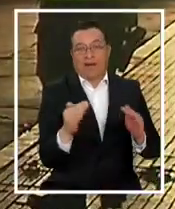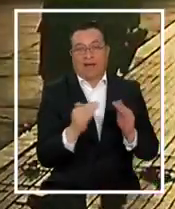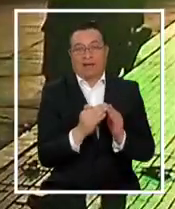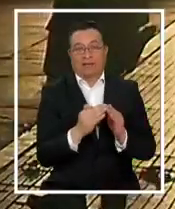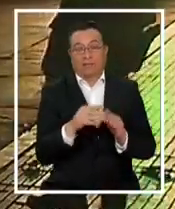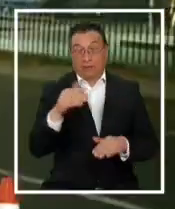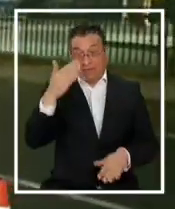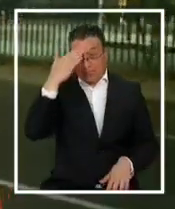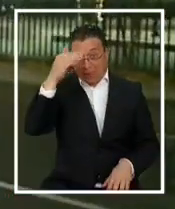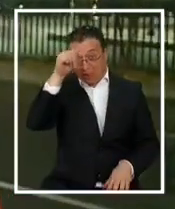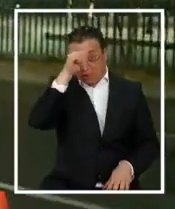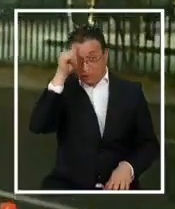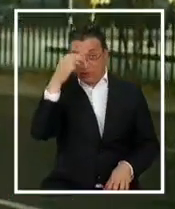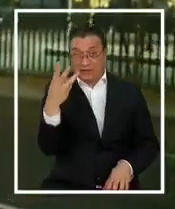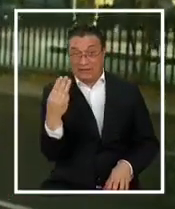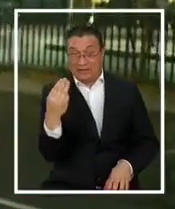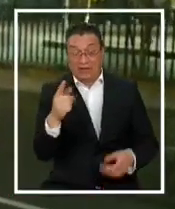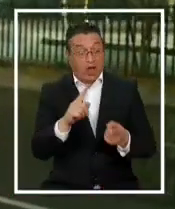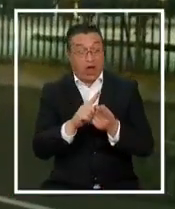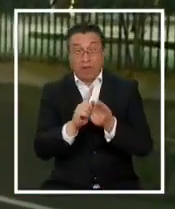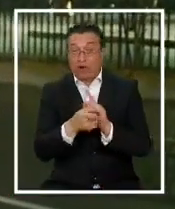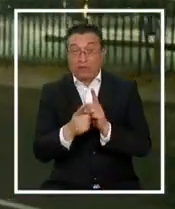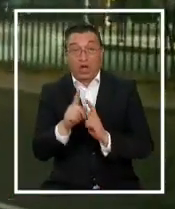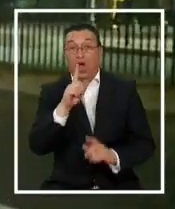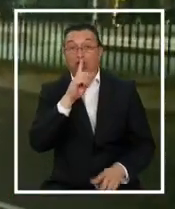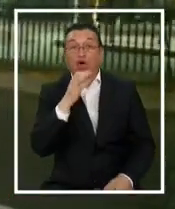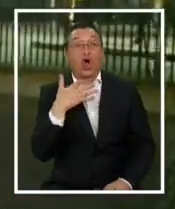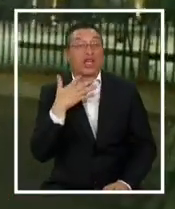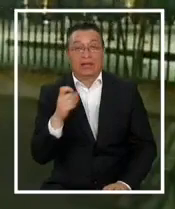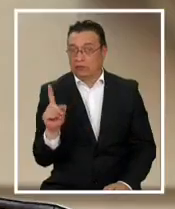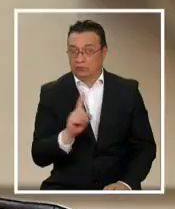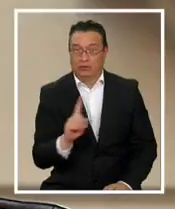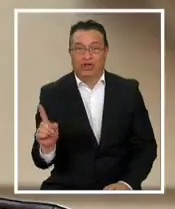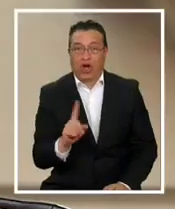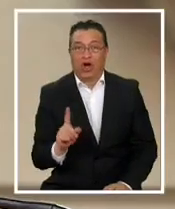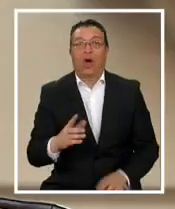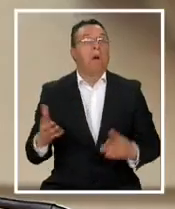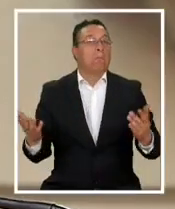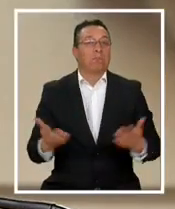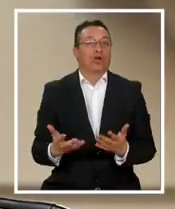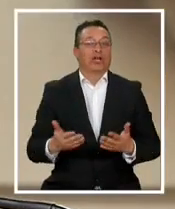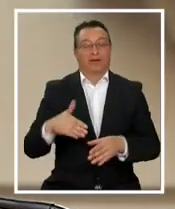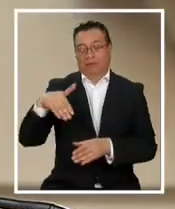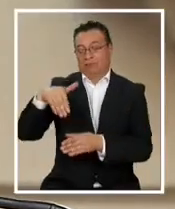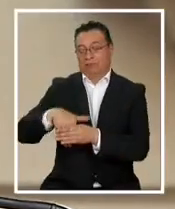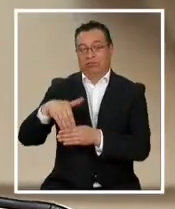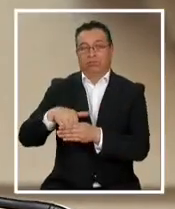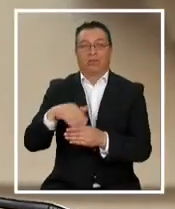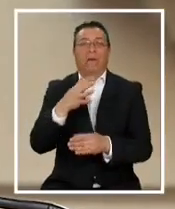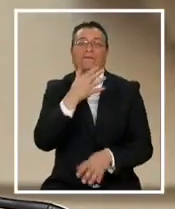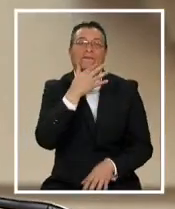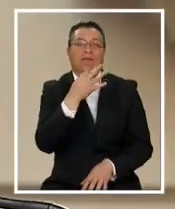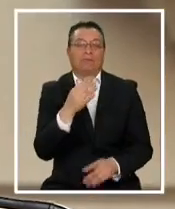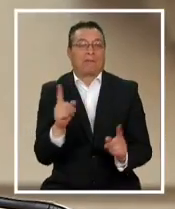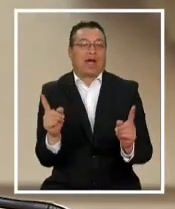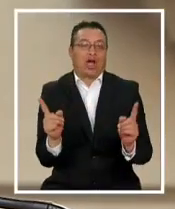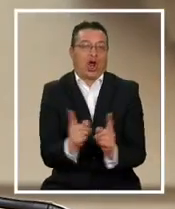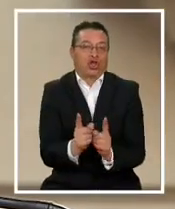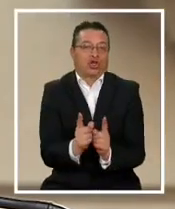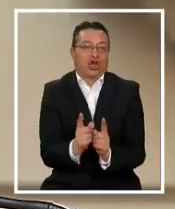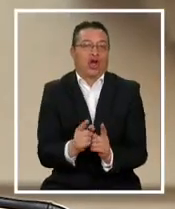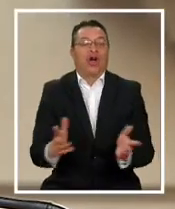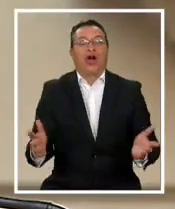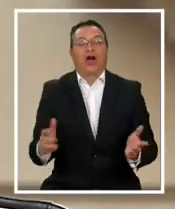Este día domingo 13 no se modifica el horario de toque de queda, dado que es una elección más simple y que va a